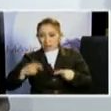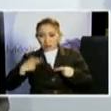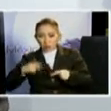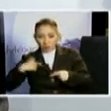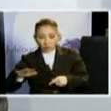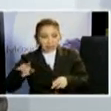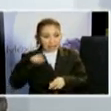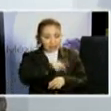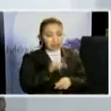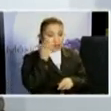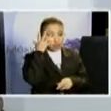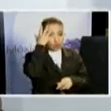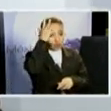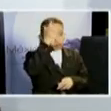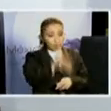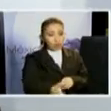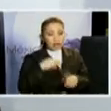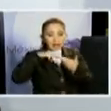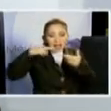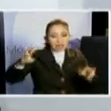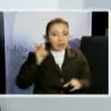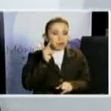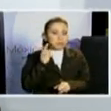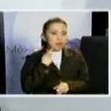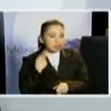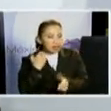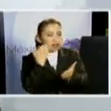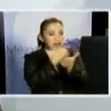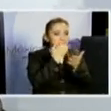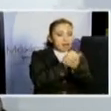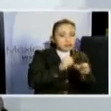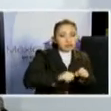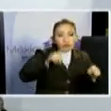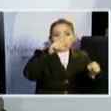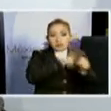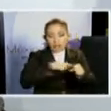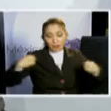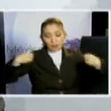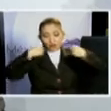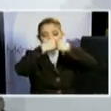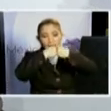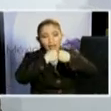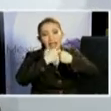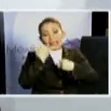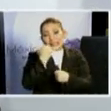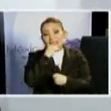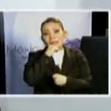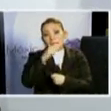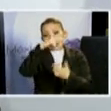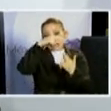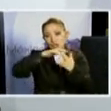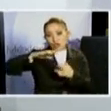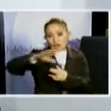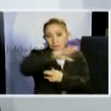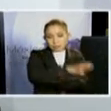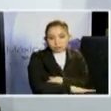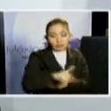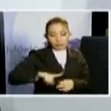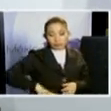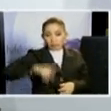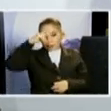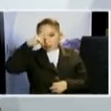sus consecuencias en las relaciones políticas, económicas y sociales transfronterizas e incluso regionales. El Gobierno